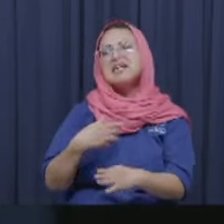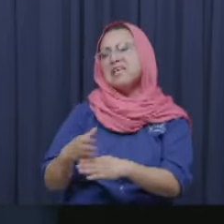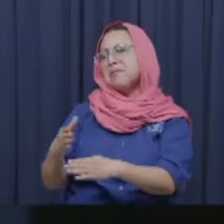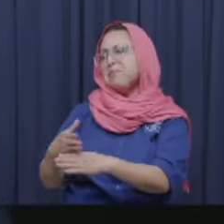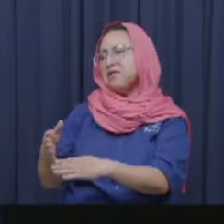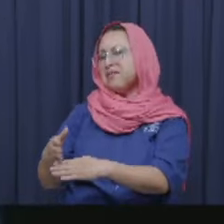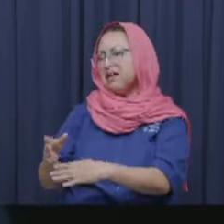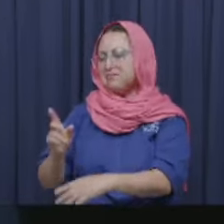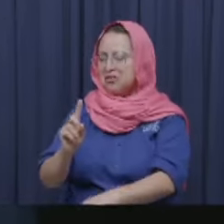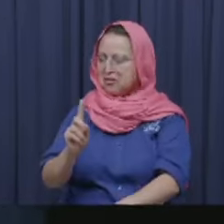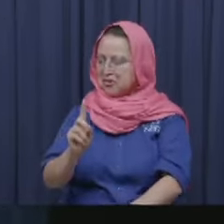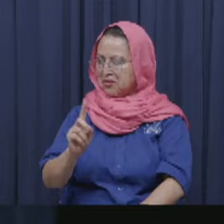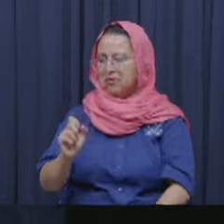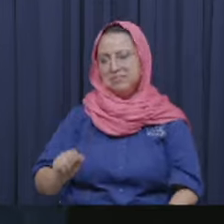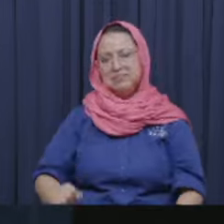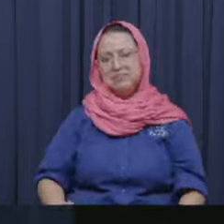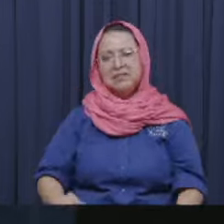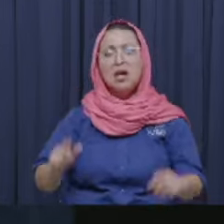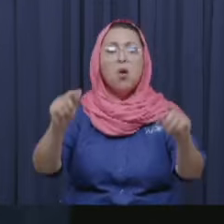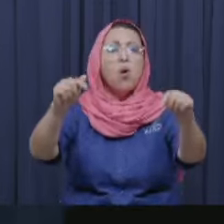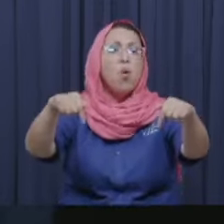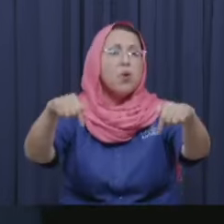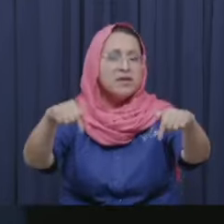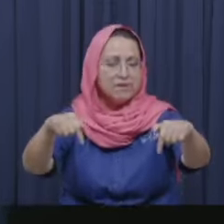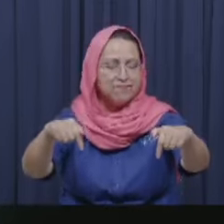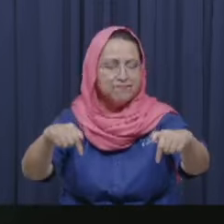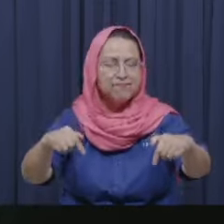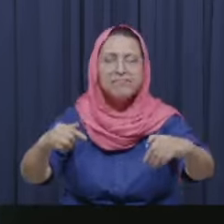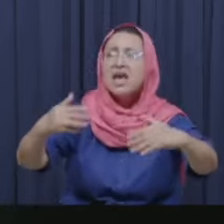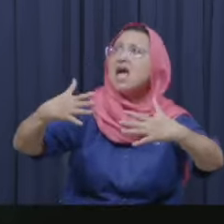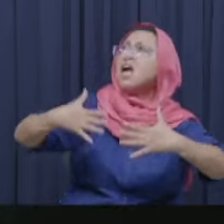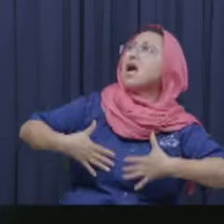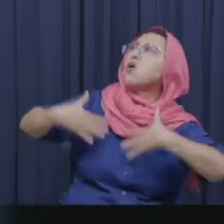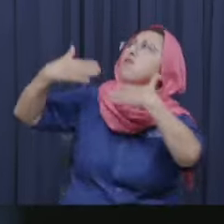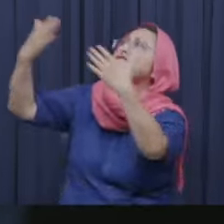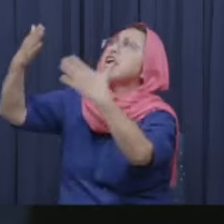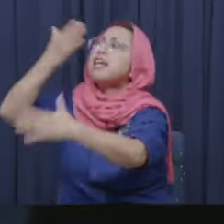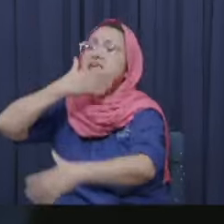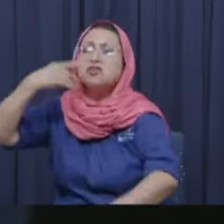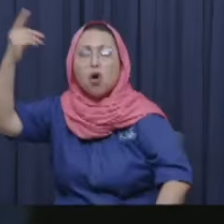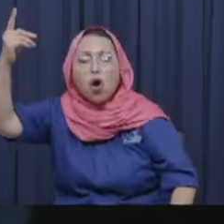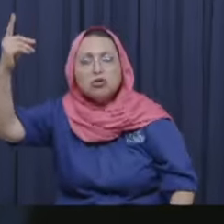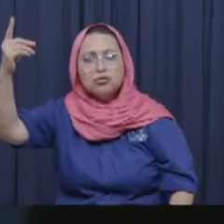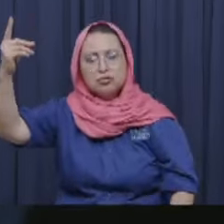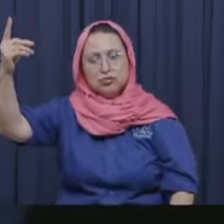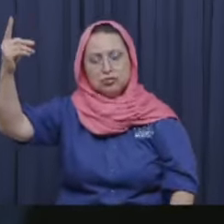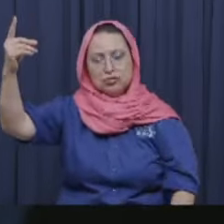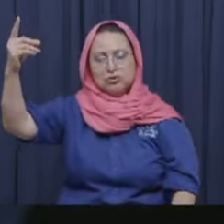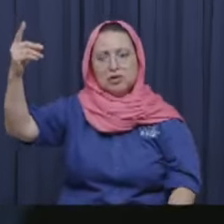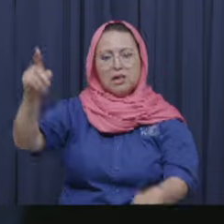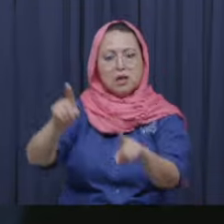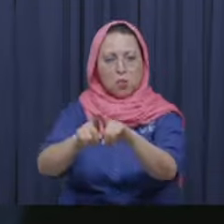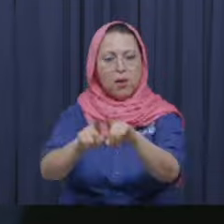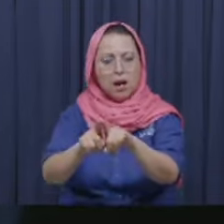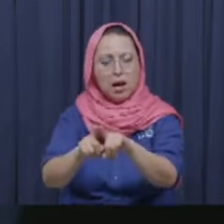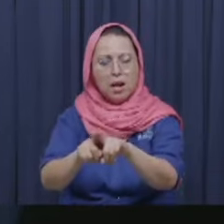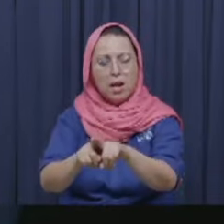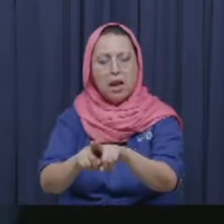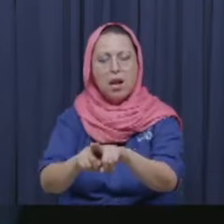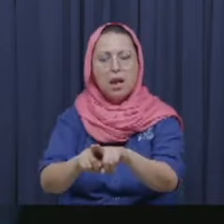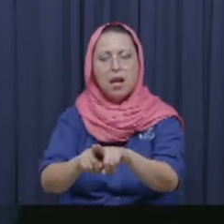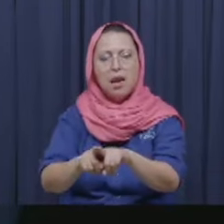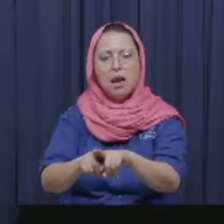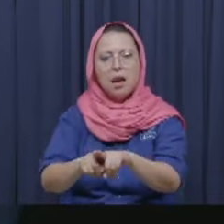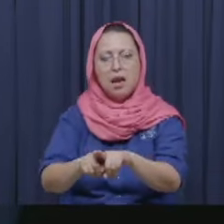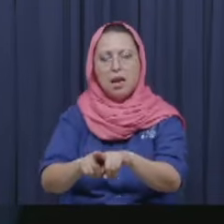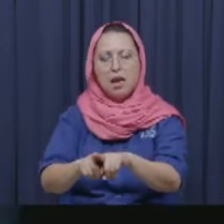Esto es una entrega. Como cuando ese hijo pródigo regresó y dijo: Señor, no regresó